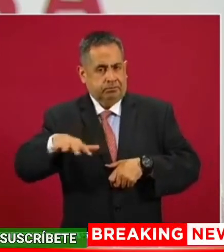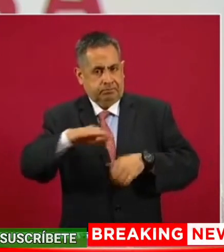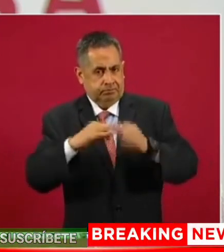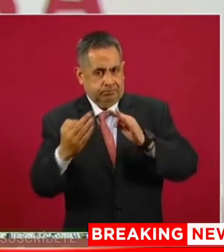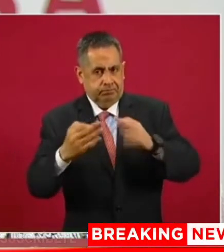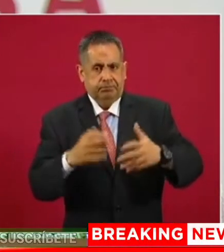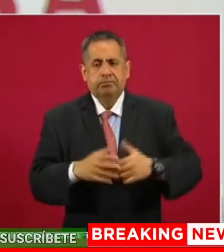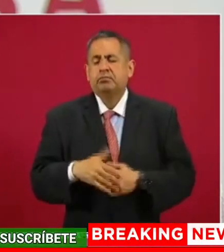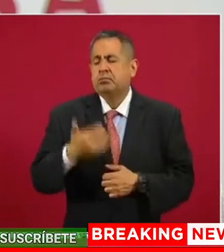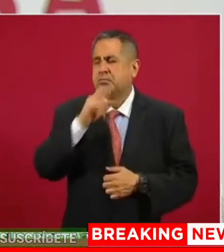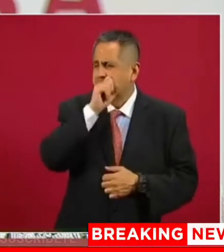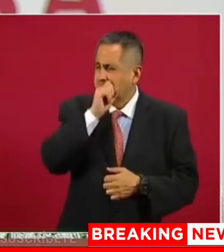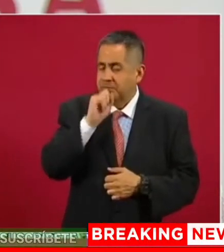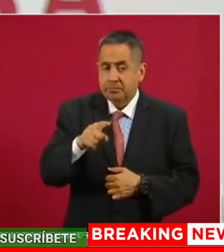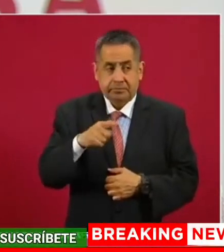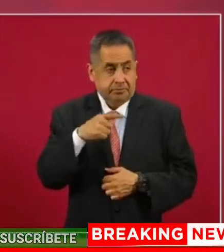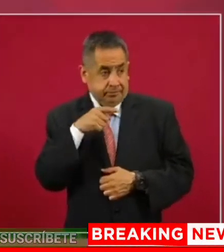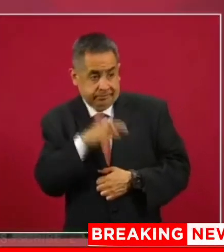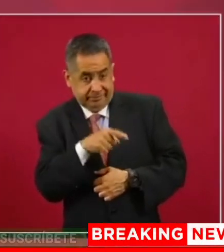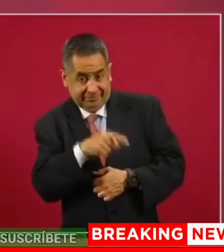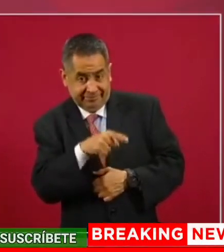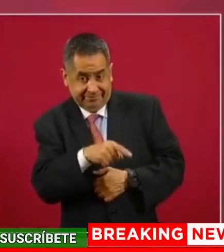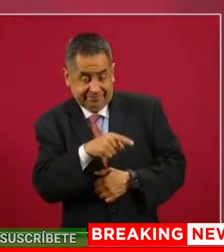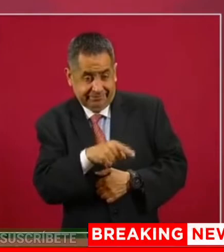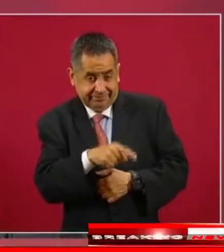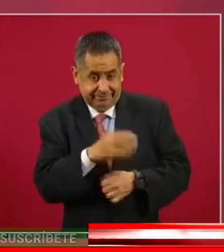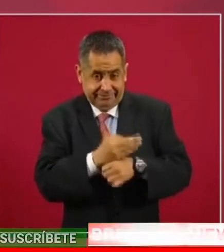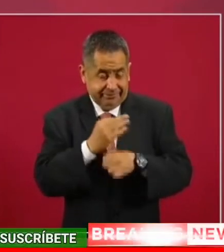pero aquí es